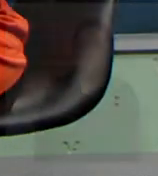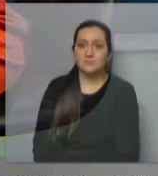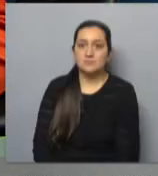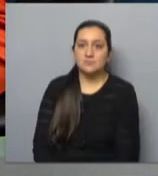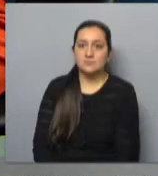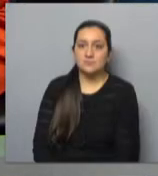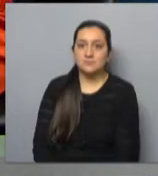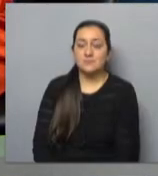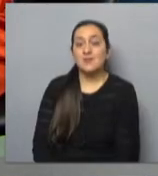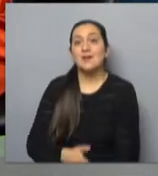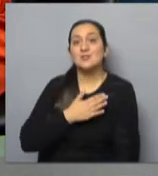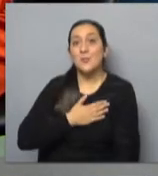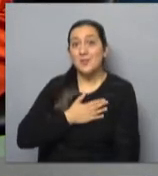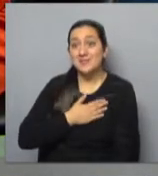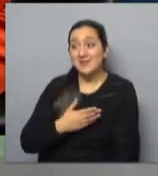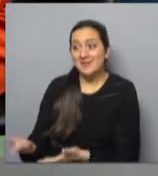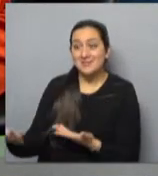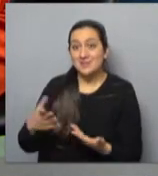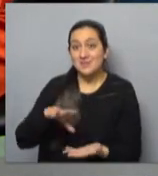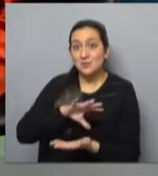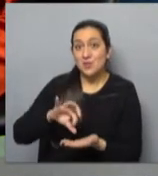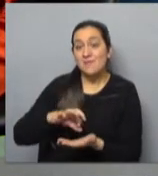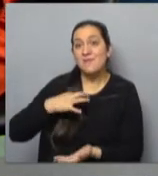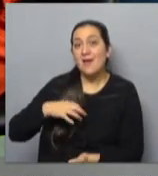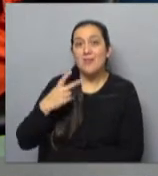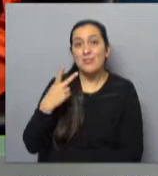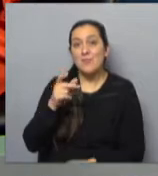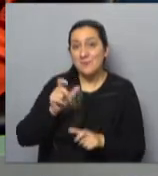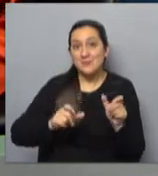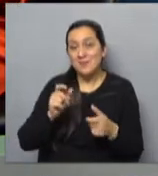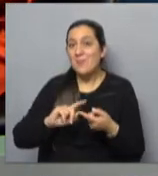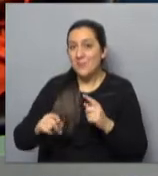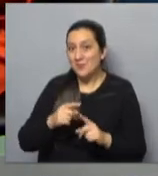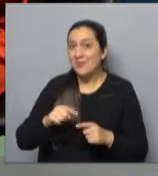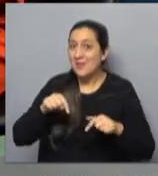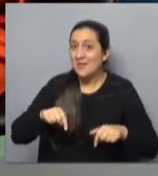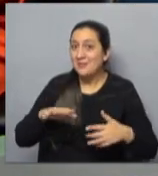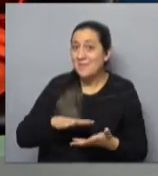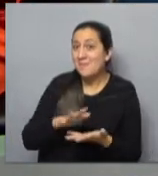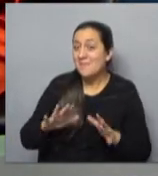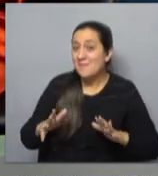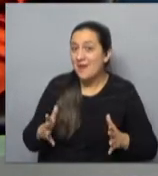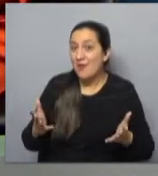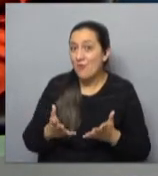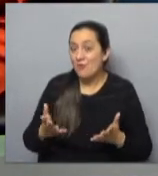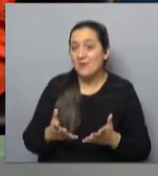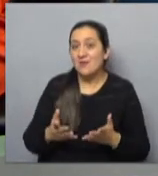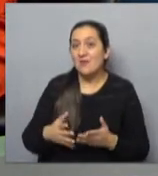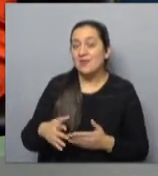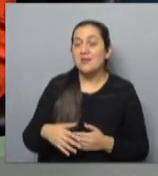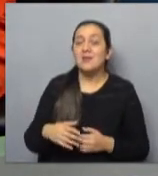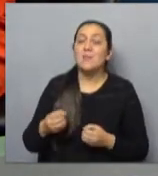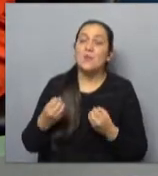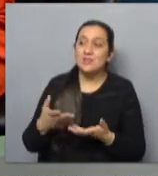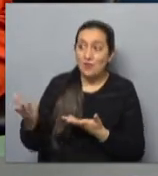es un placer recibir en ciudad viva a dos personas que tienen mucho que ver con esto que está sucediendo hoy y que motivó el traerlos